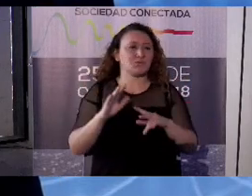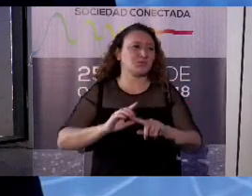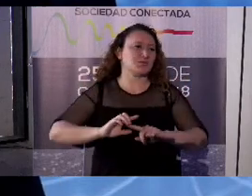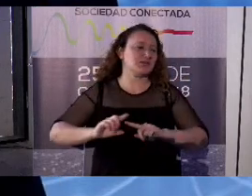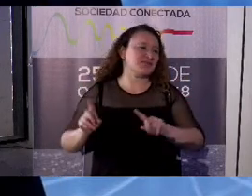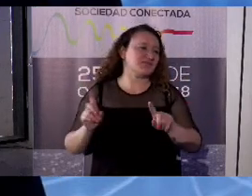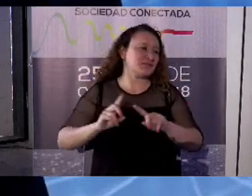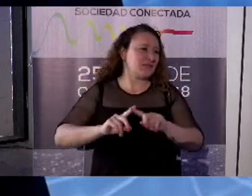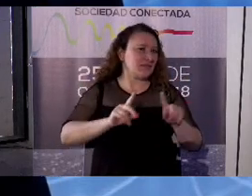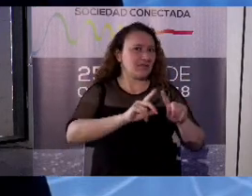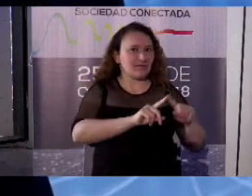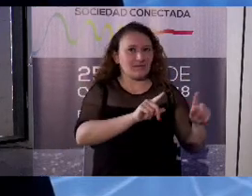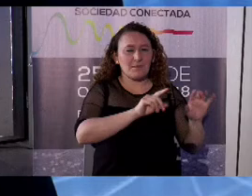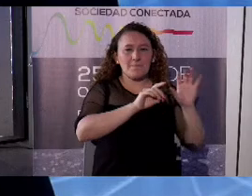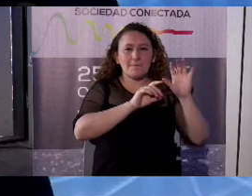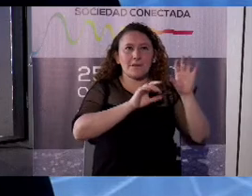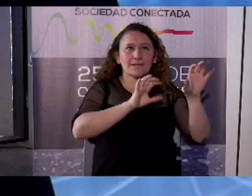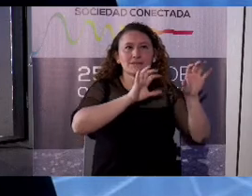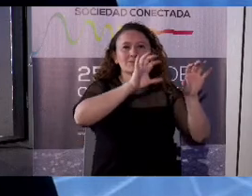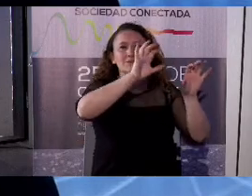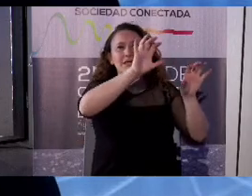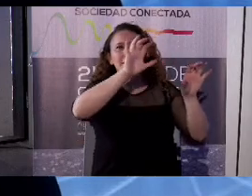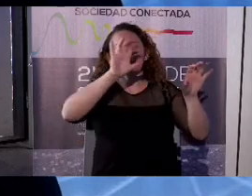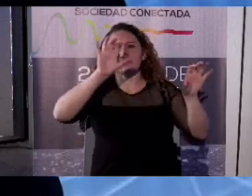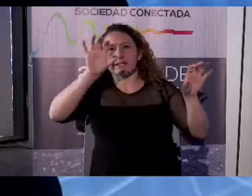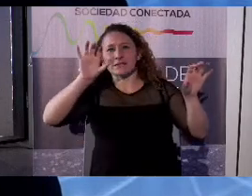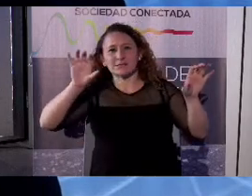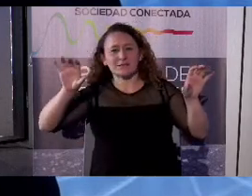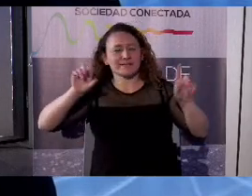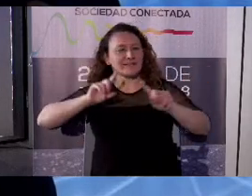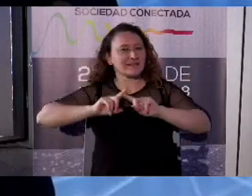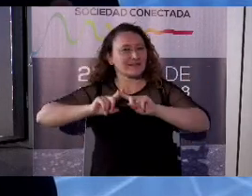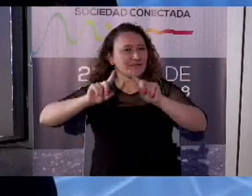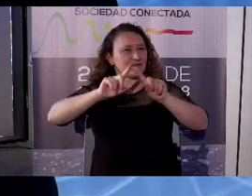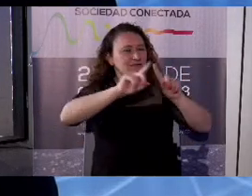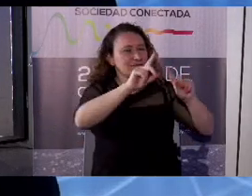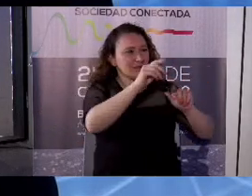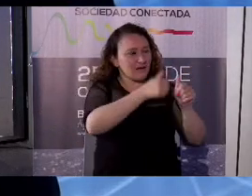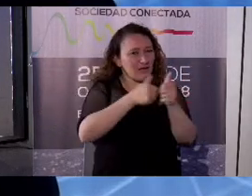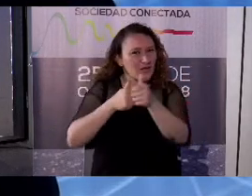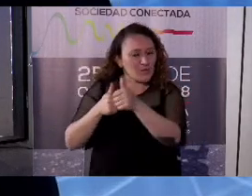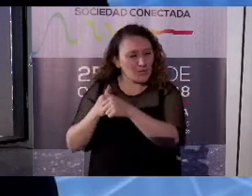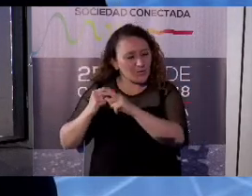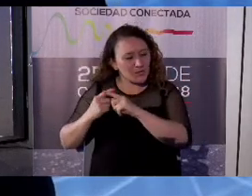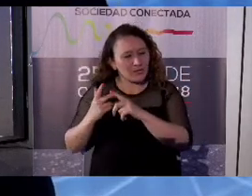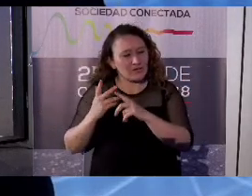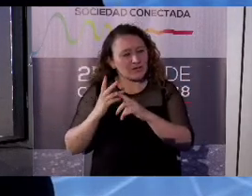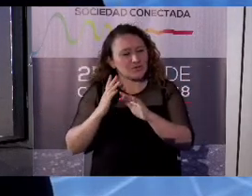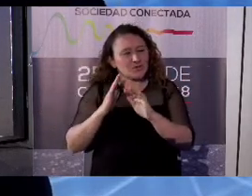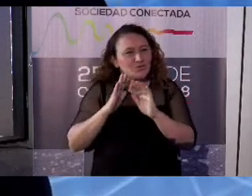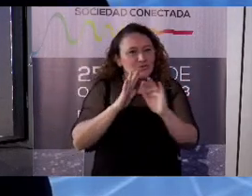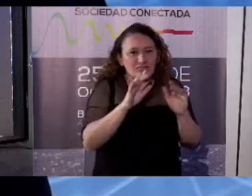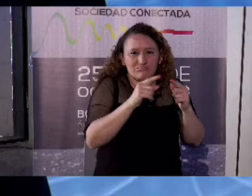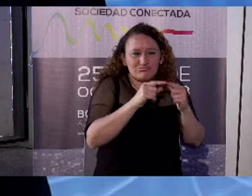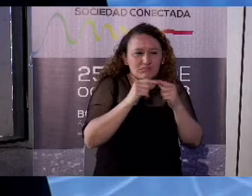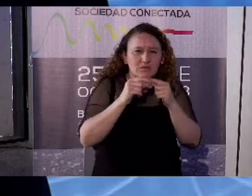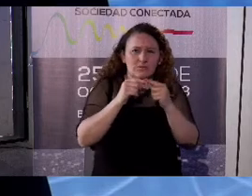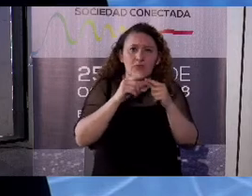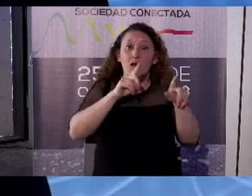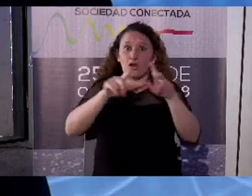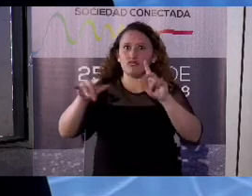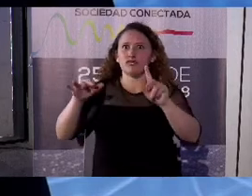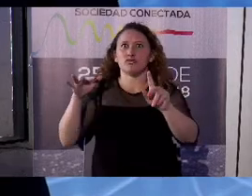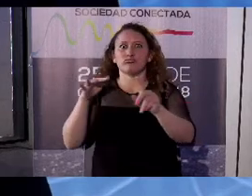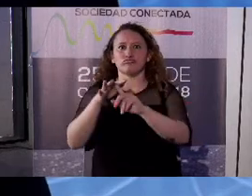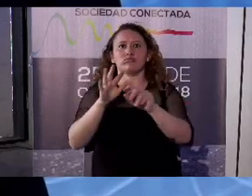cada país tiene su particularidad podríamos analizar uno por uno y y y cuestionarnos bueno Por qué en algunos países tenemos una penetración muy